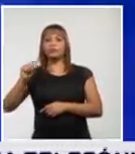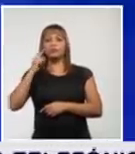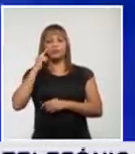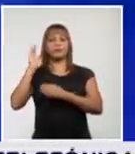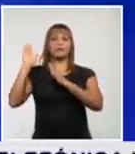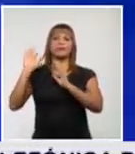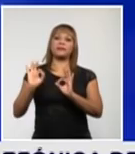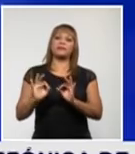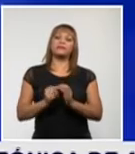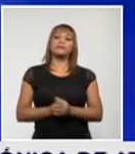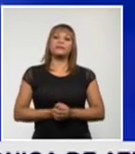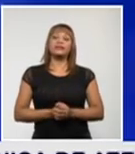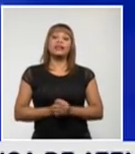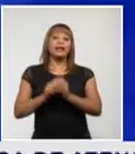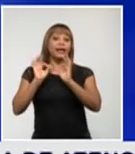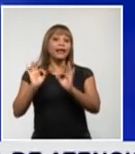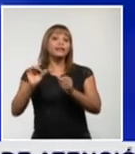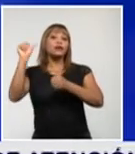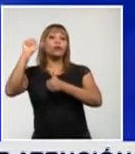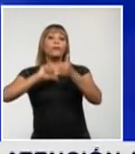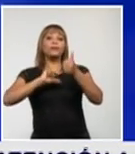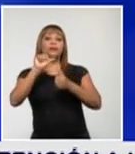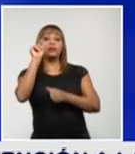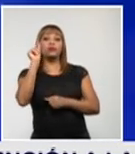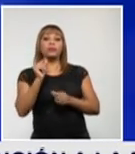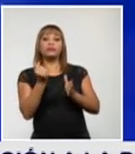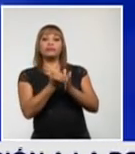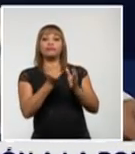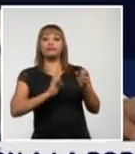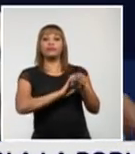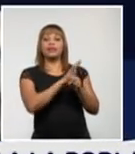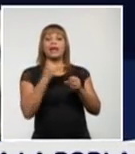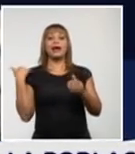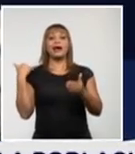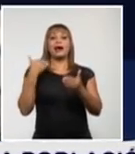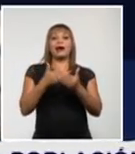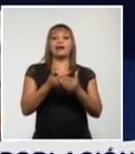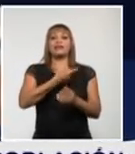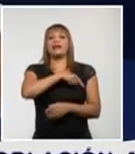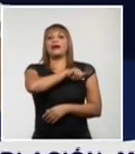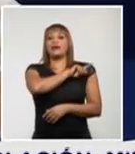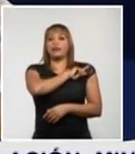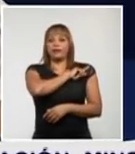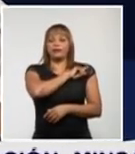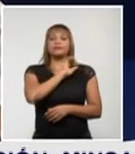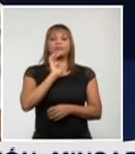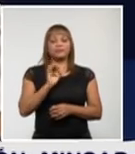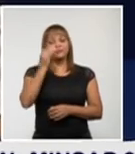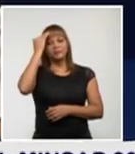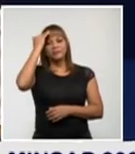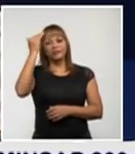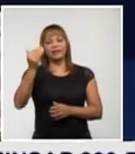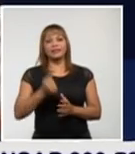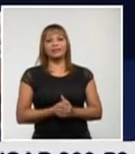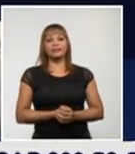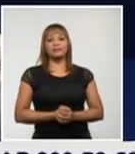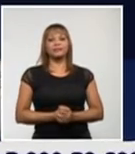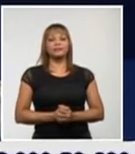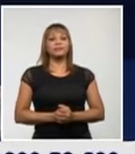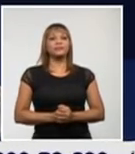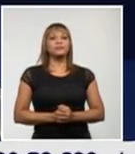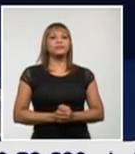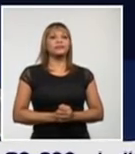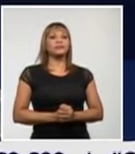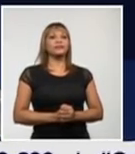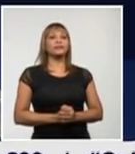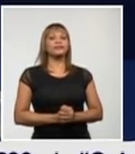Es el comportamiento de los activos hasta el día de ayer. Muchas gracias. Bueno,